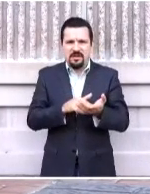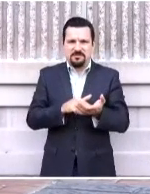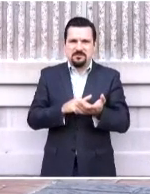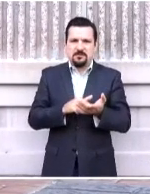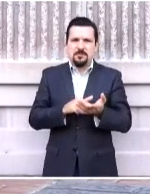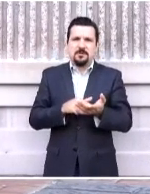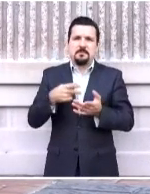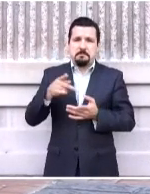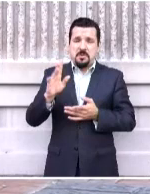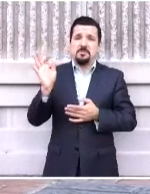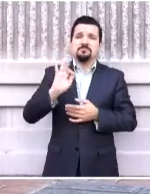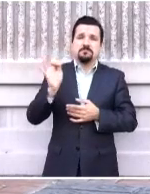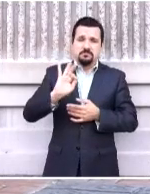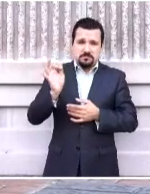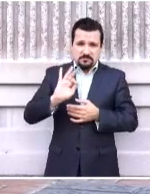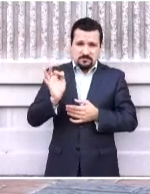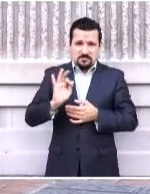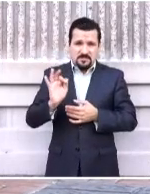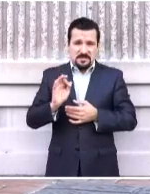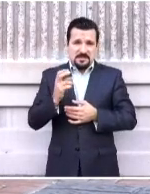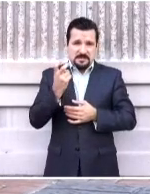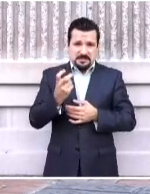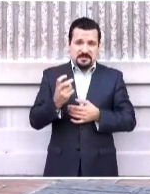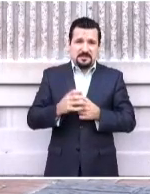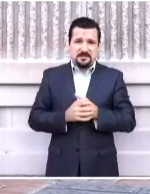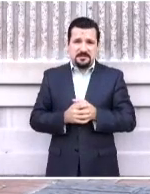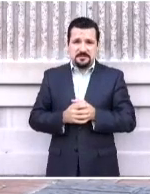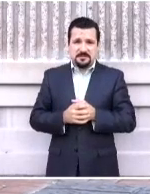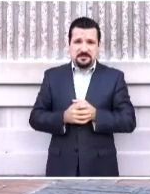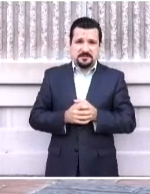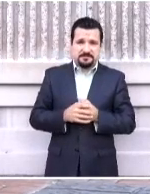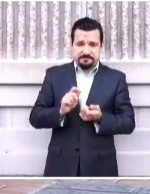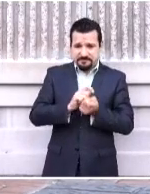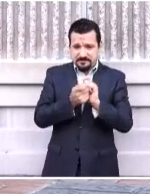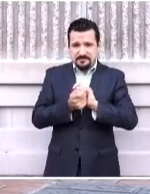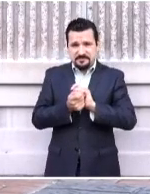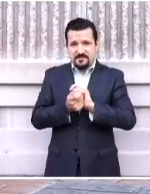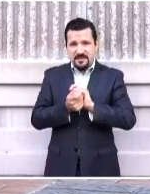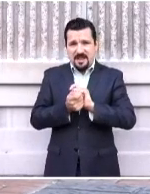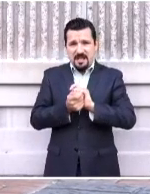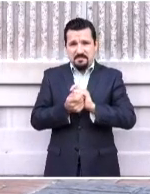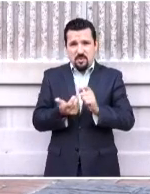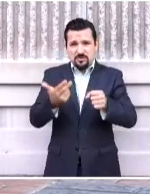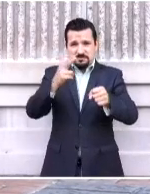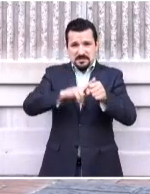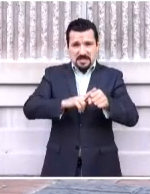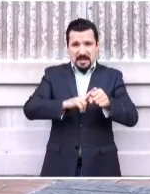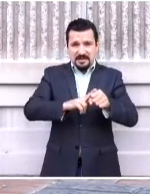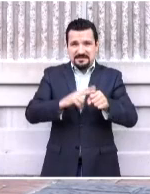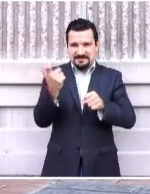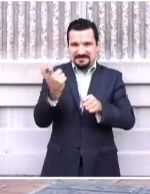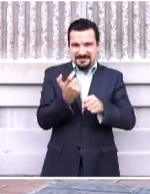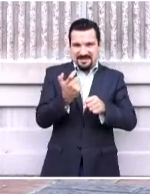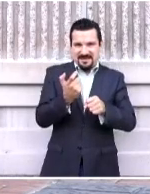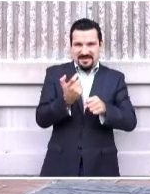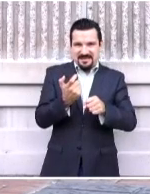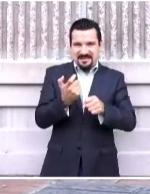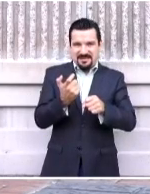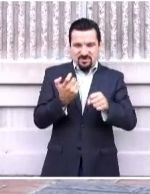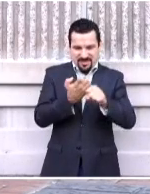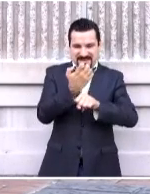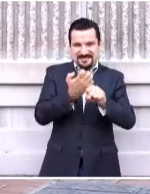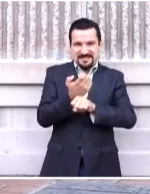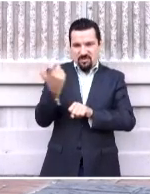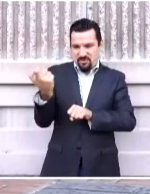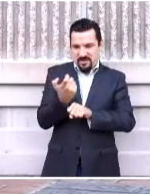otros planes que darían, en esta reconversión hospitalaria que hay un plan nacional de reconversión hospitalaria y hay un plan estatal, nos darían